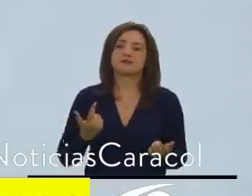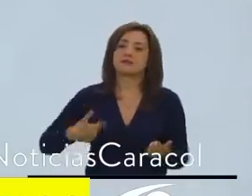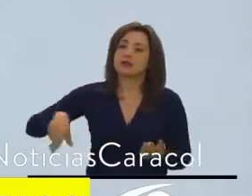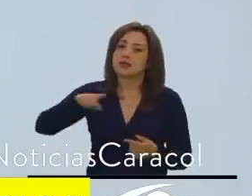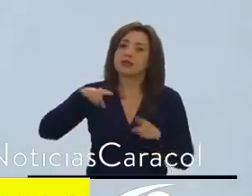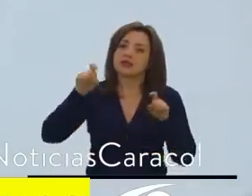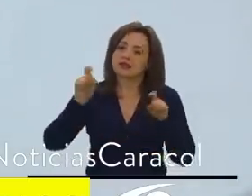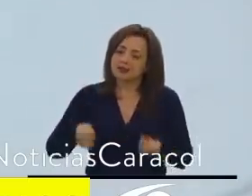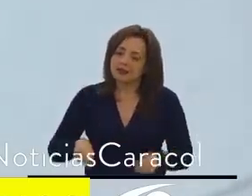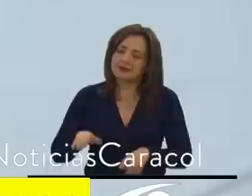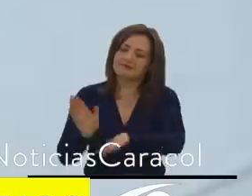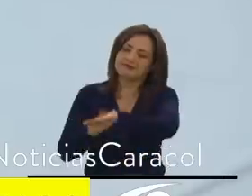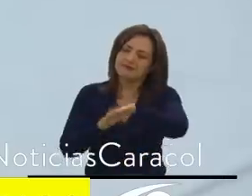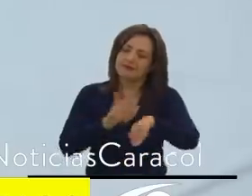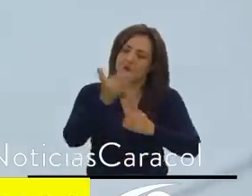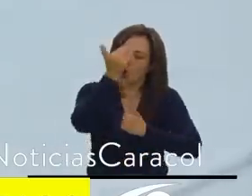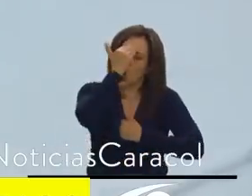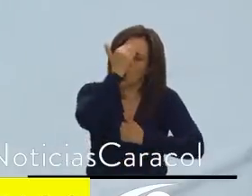crear conciencia,